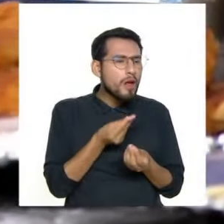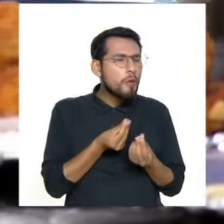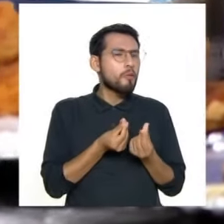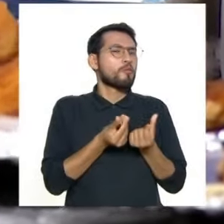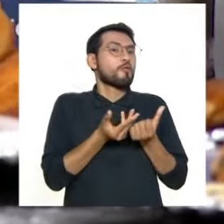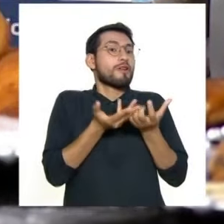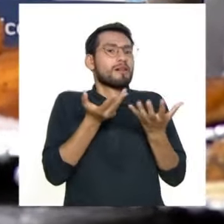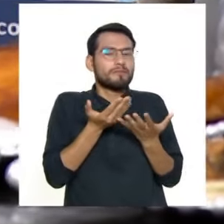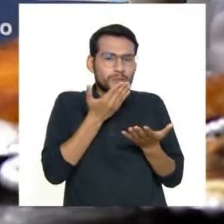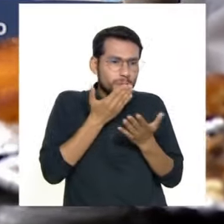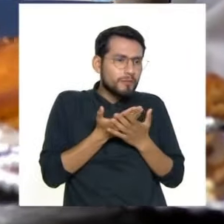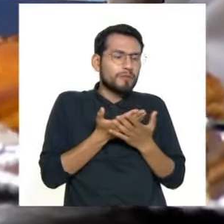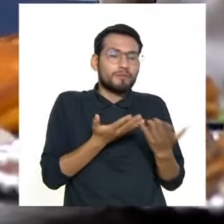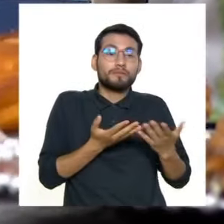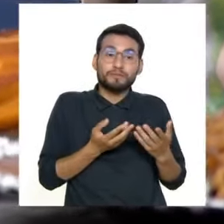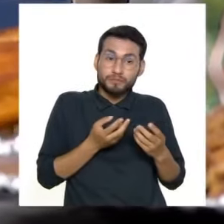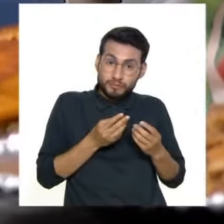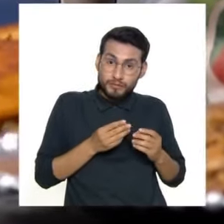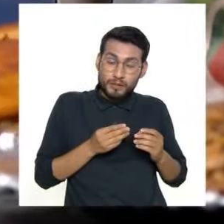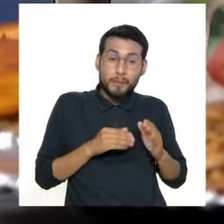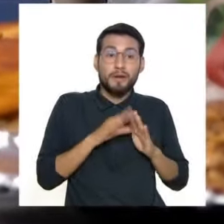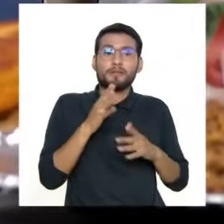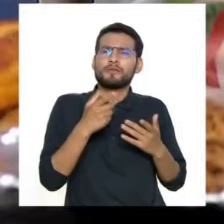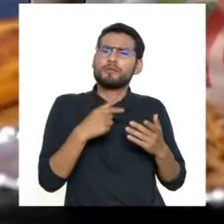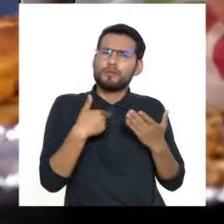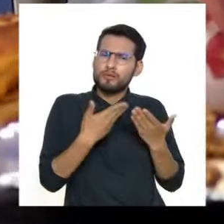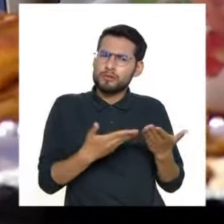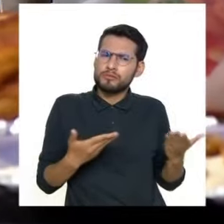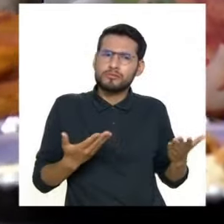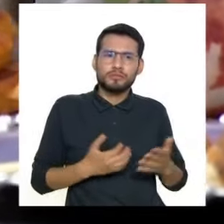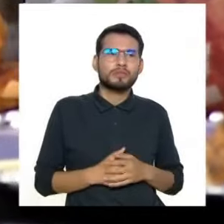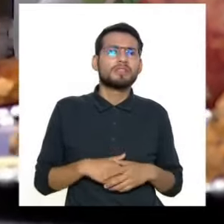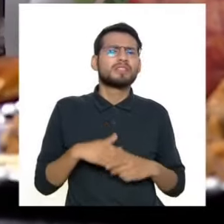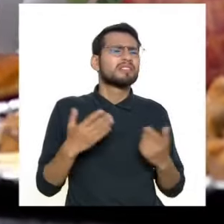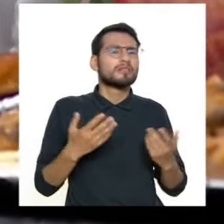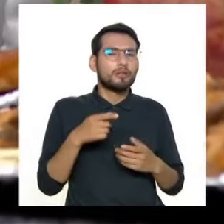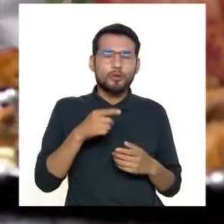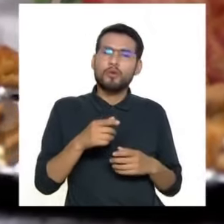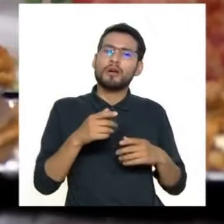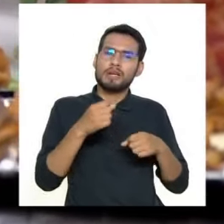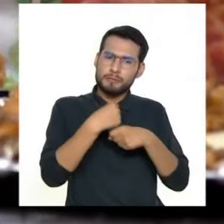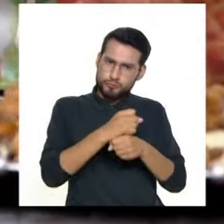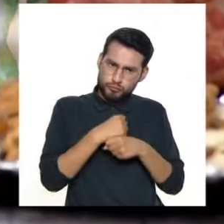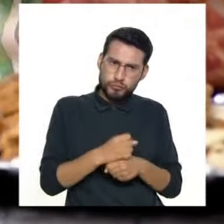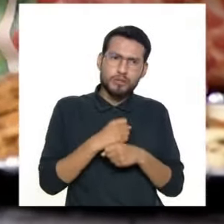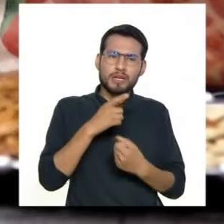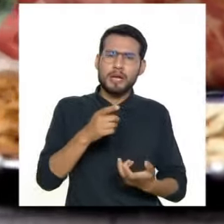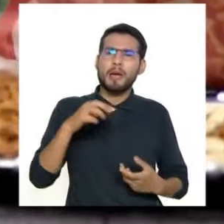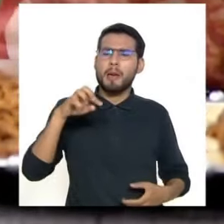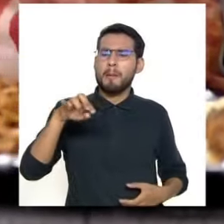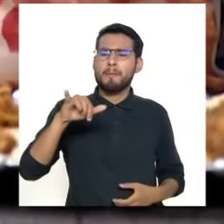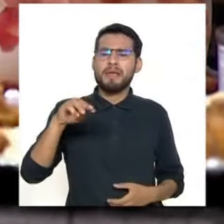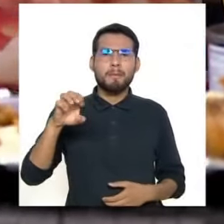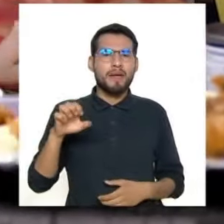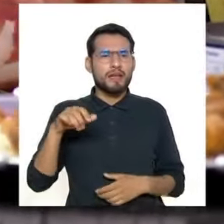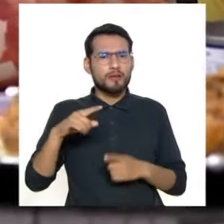sabor poder darle mayor características y son productos que son han sido promovidos y realizados por mi pymes en